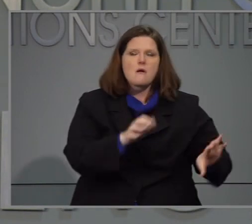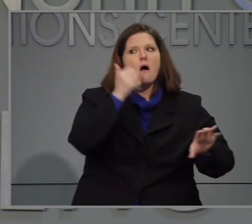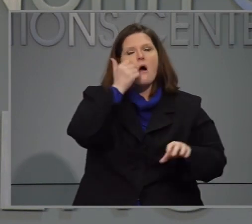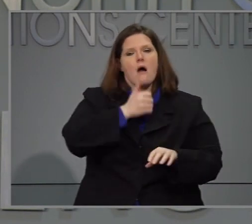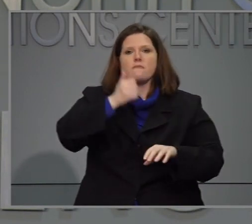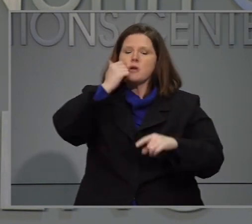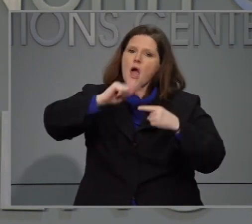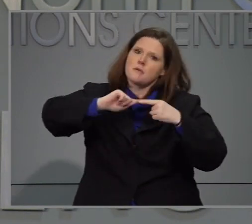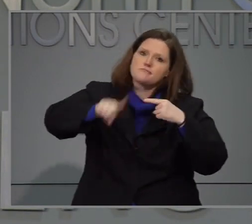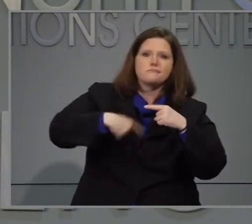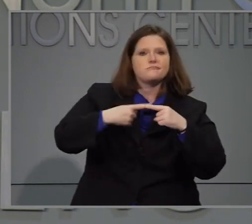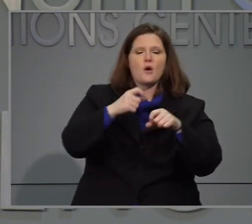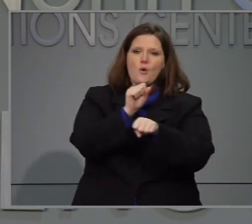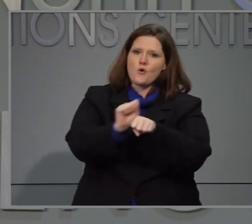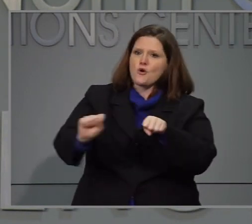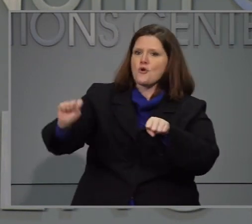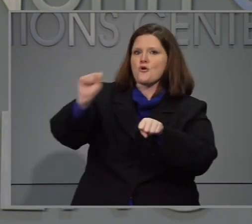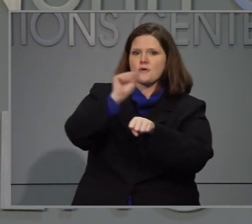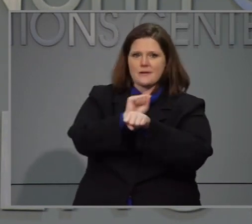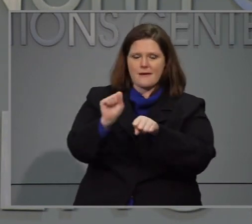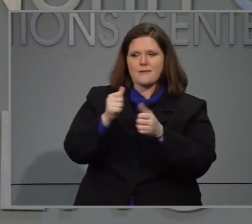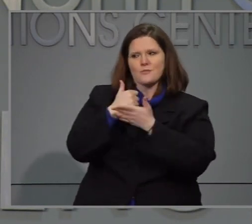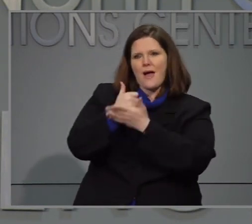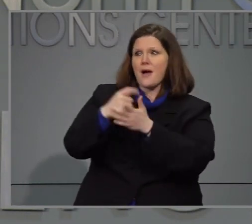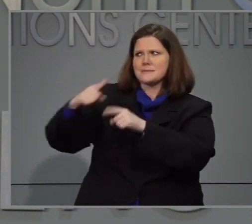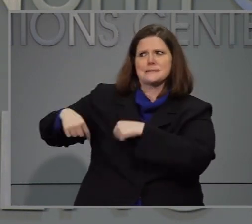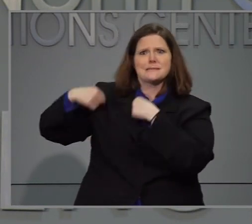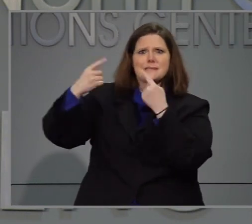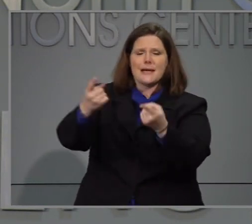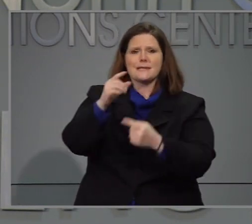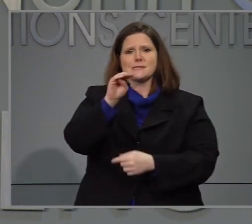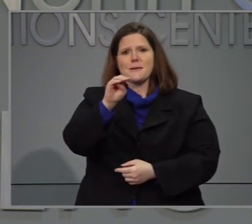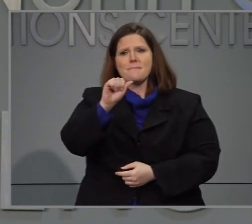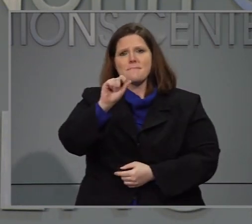gente con su experiencia que tuvieron con